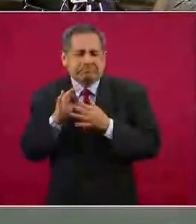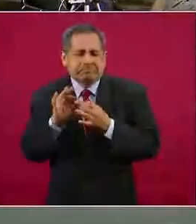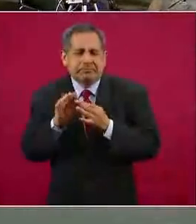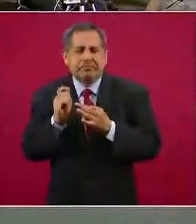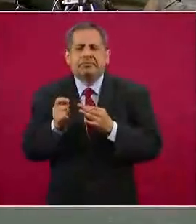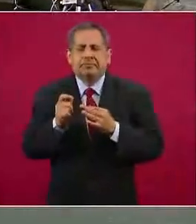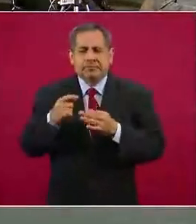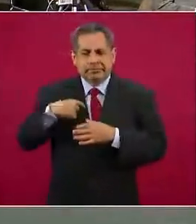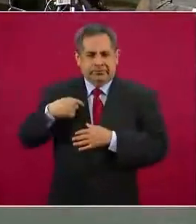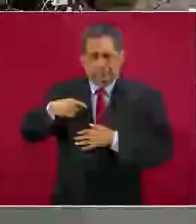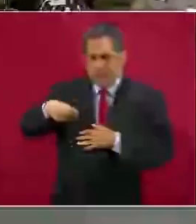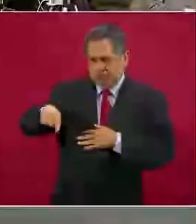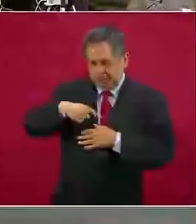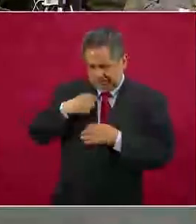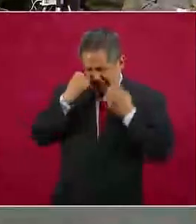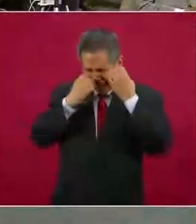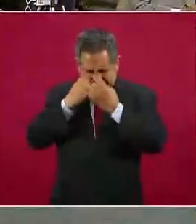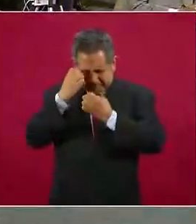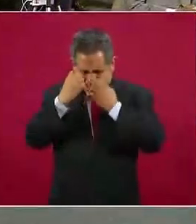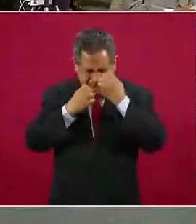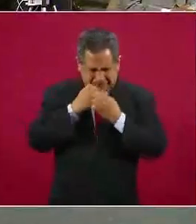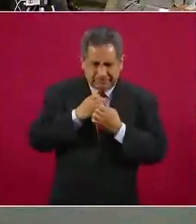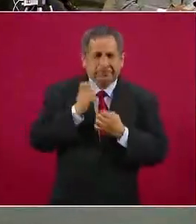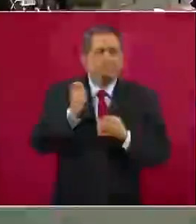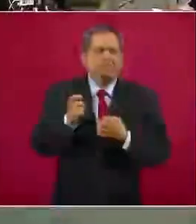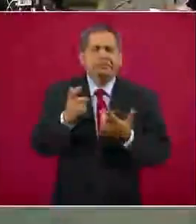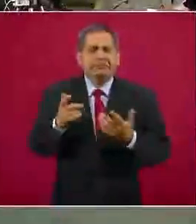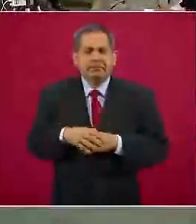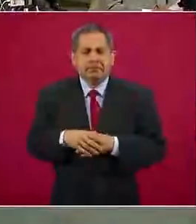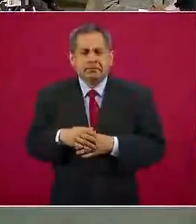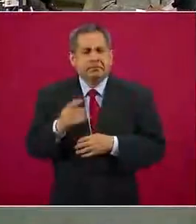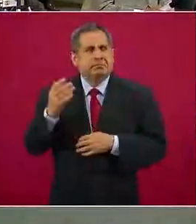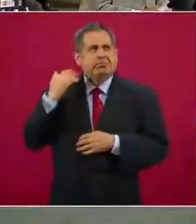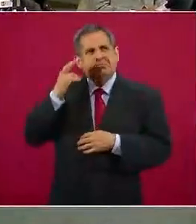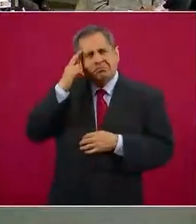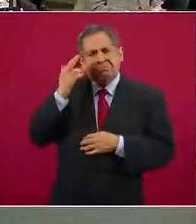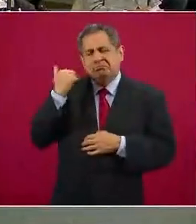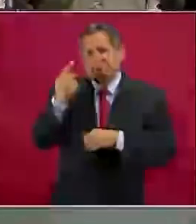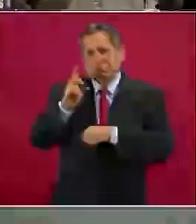un pequeño análisis, un día,